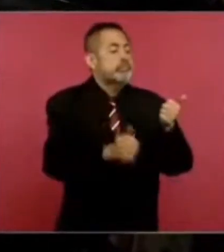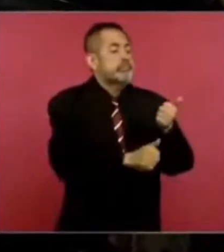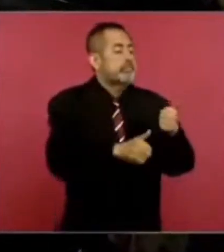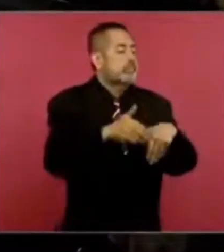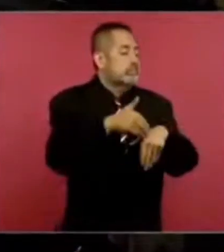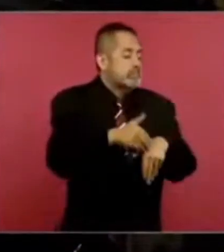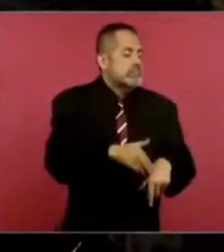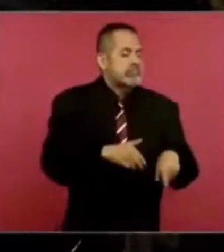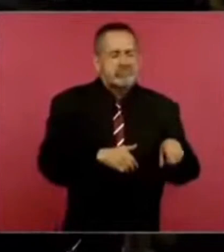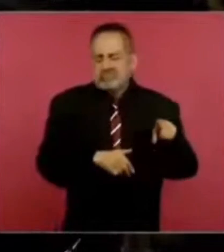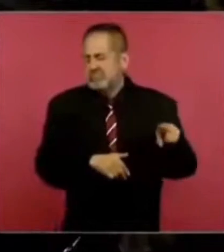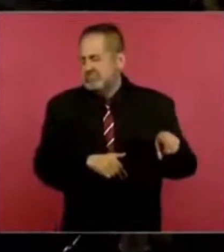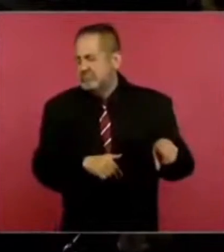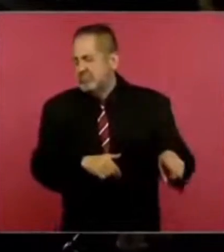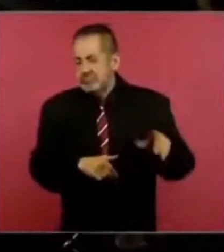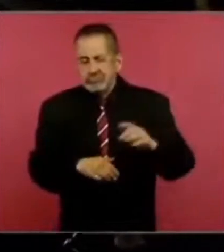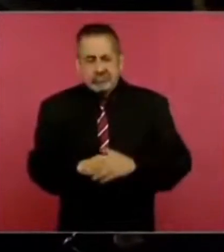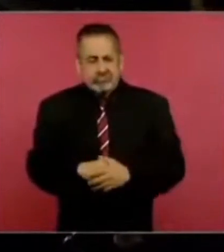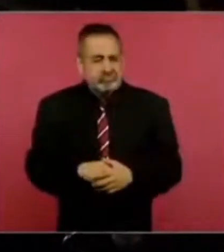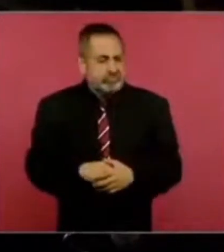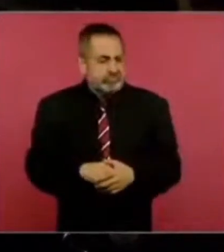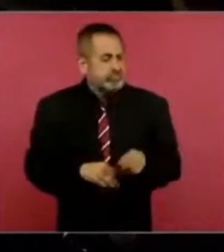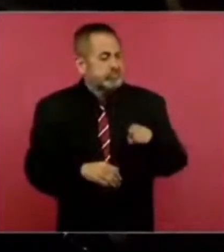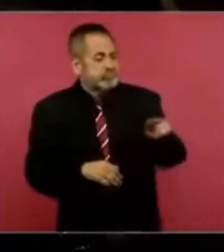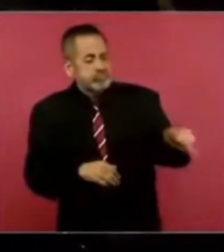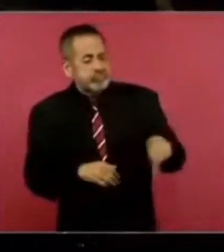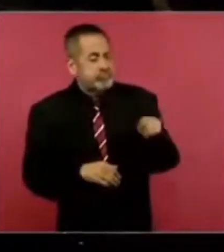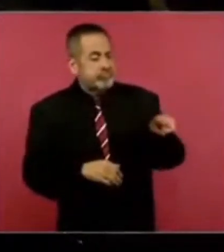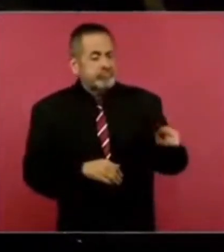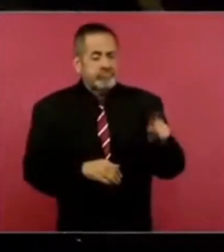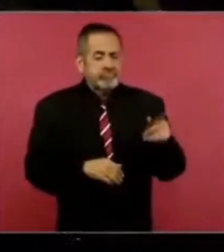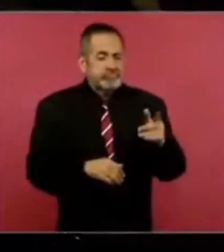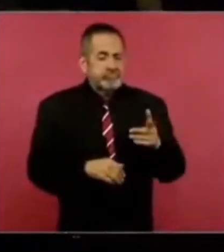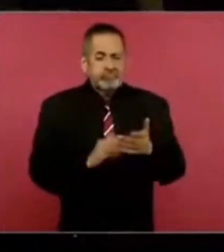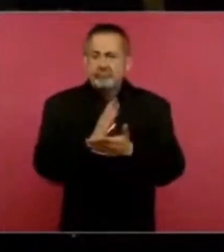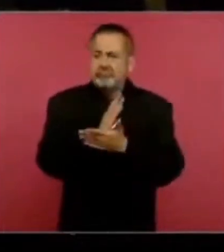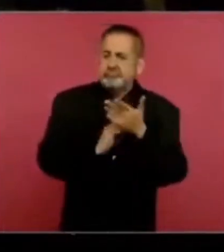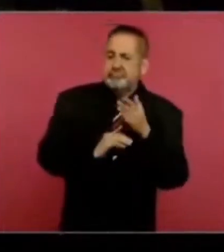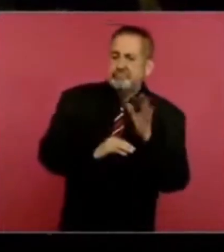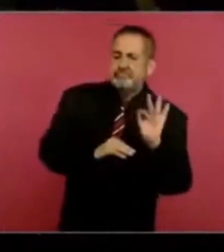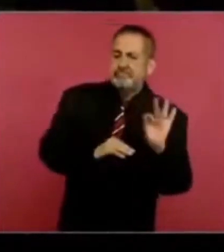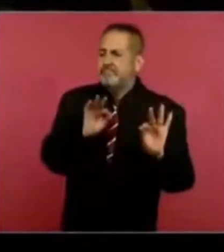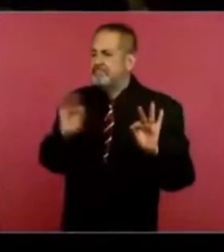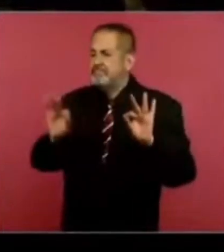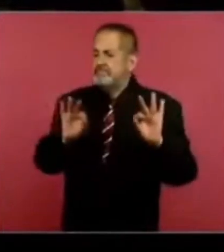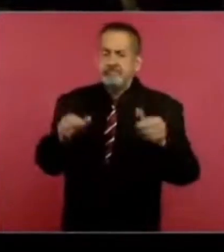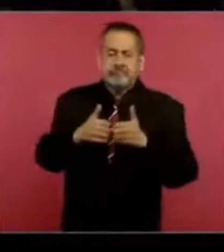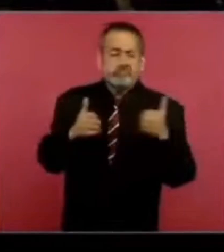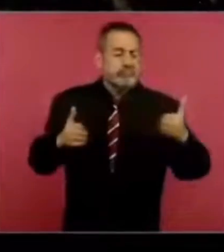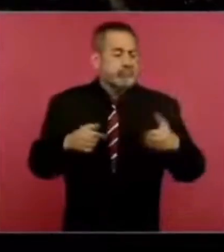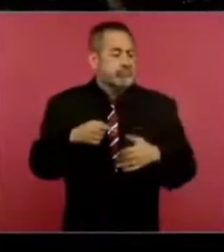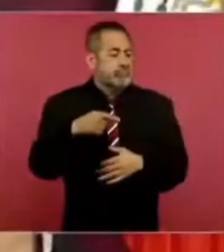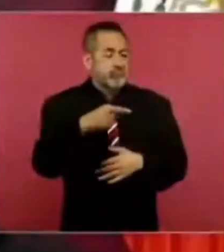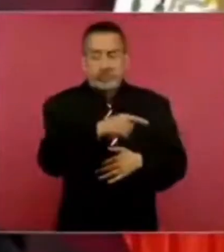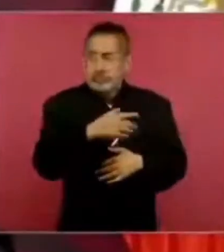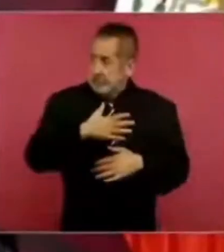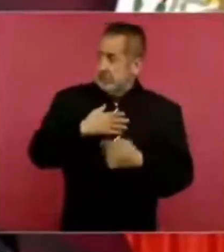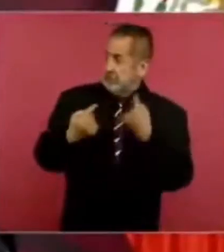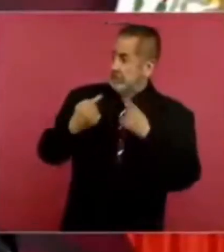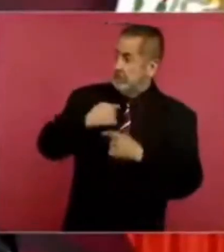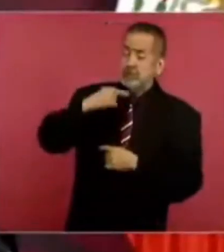actuando de manera sectaria, se sienten los